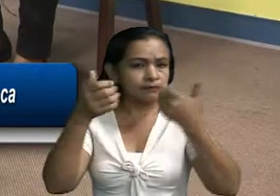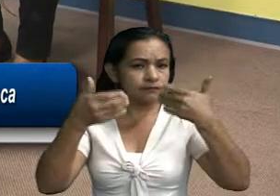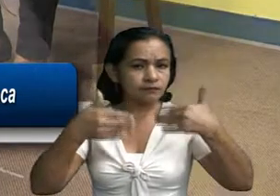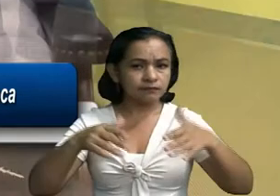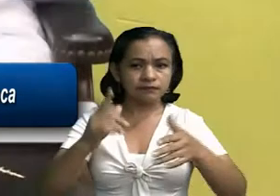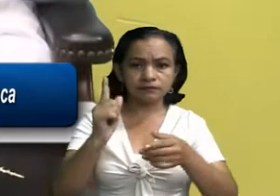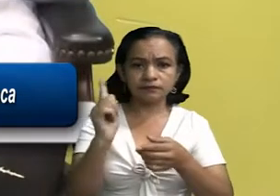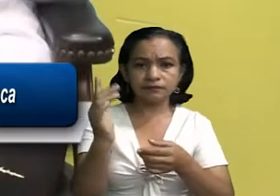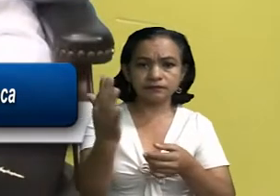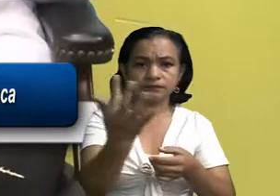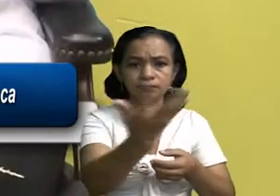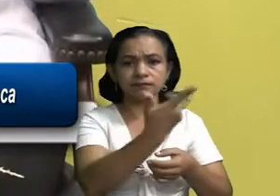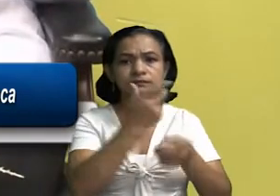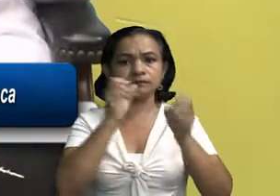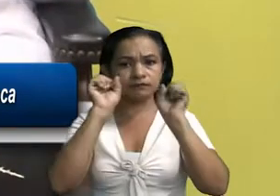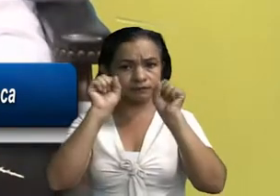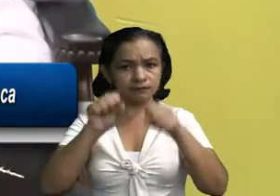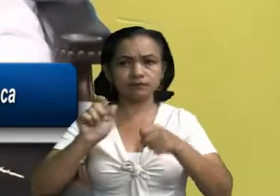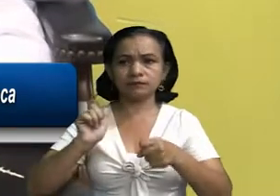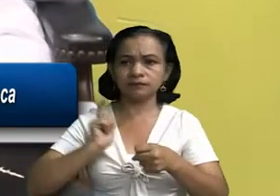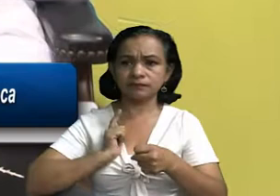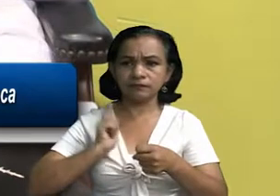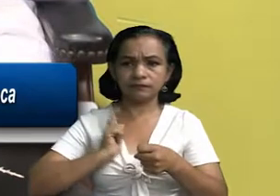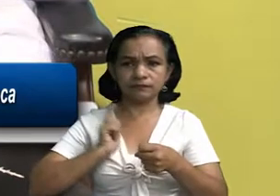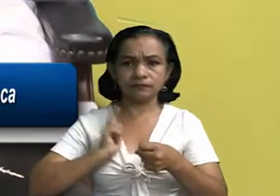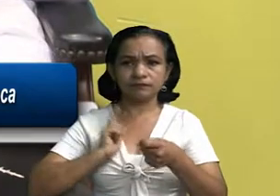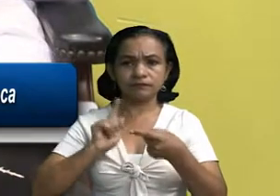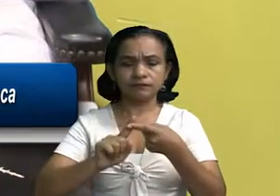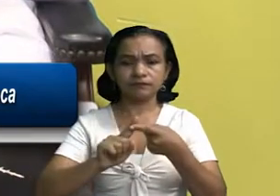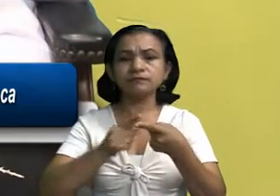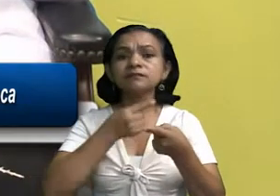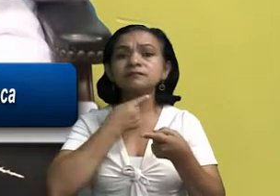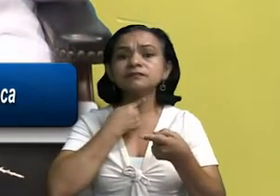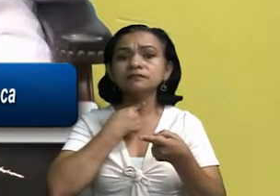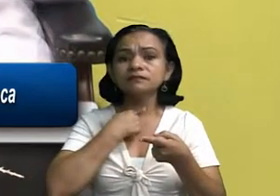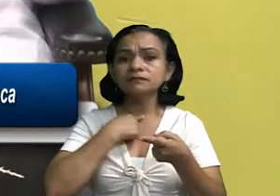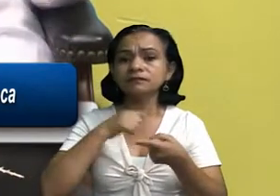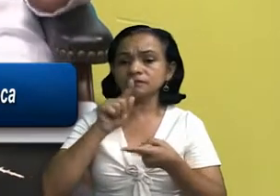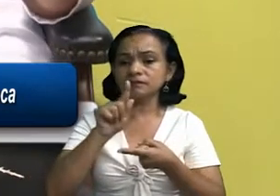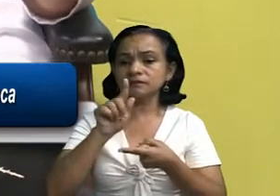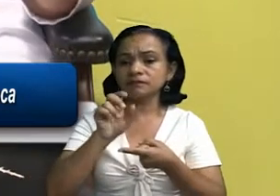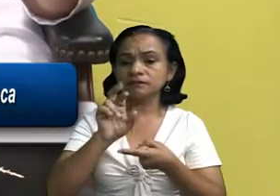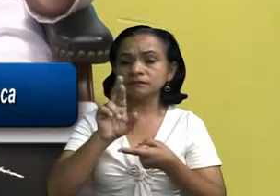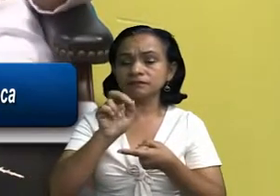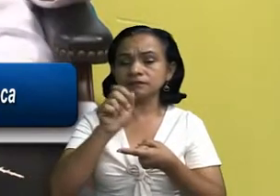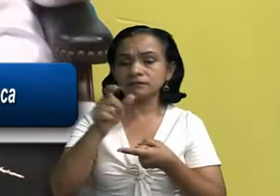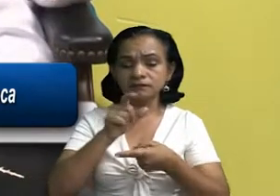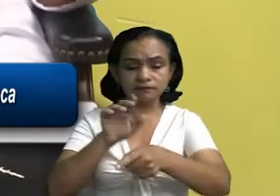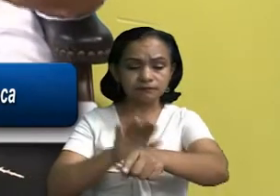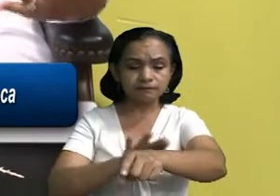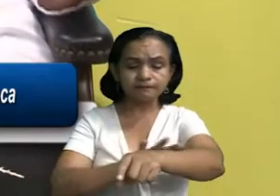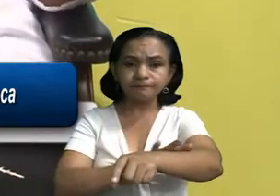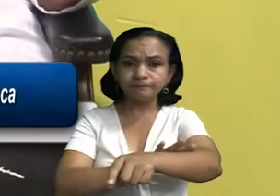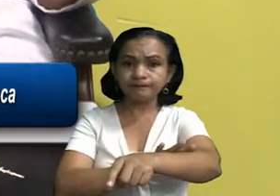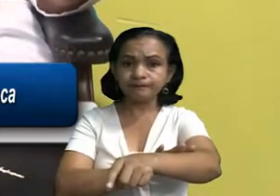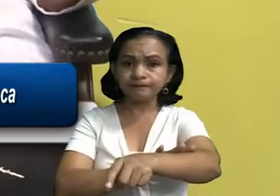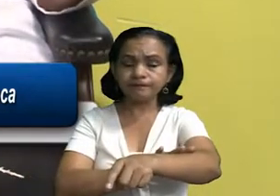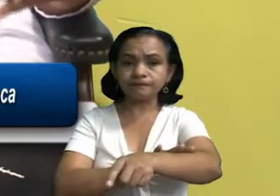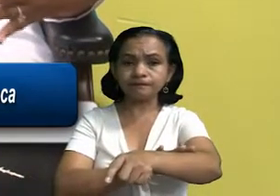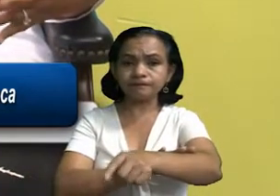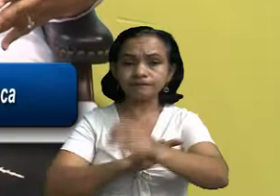y nosotros podemos inclusive tenerla en la cavidad oral y la podemos tener en la piel. Lo que pasa es que nuestro